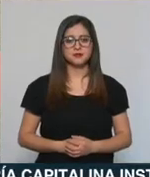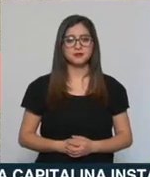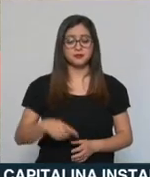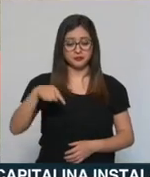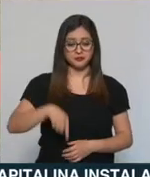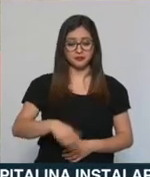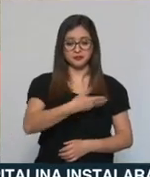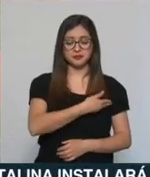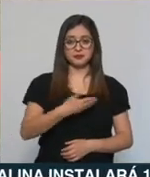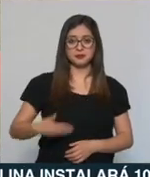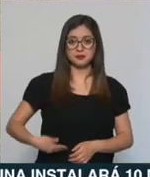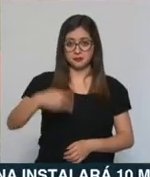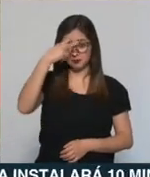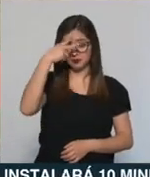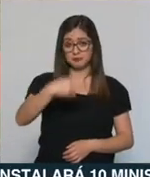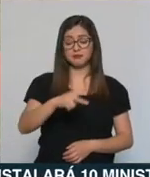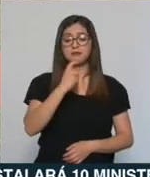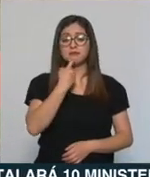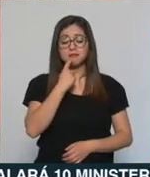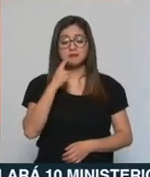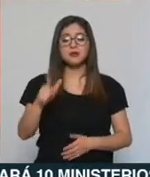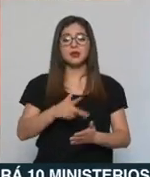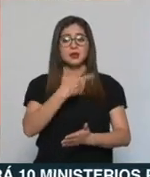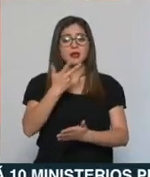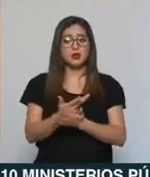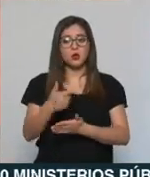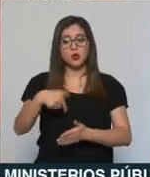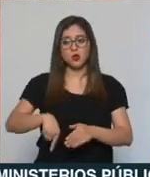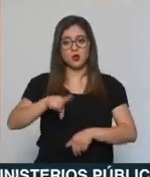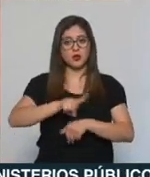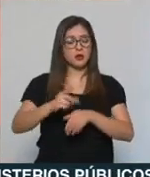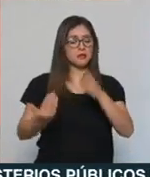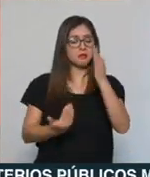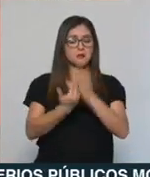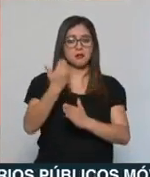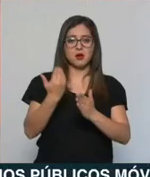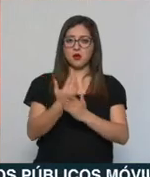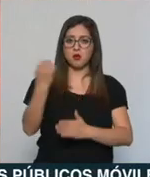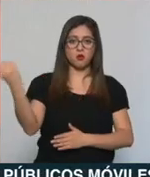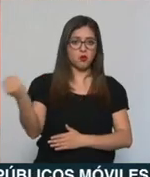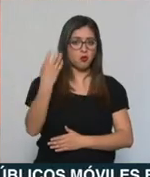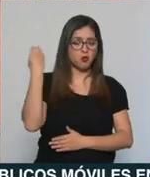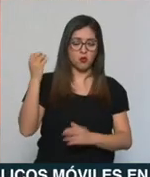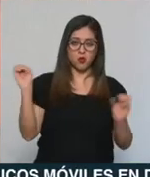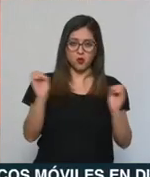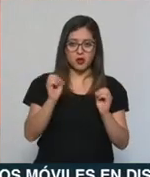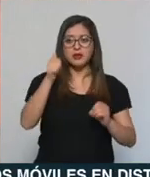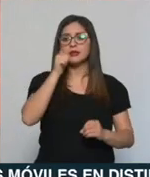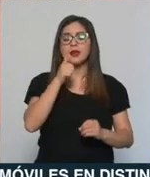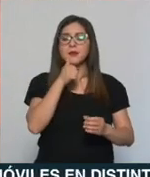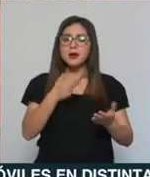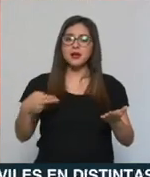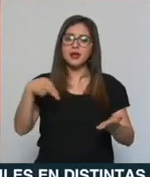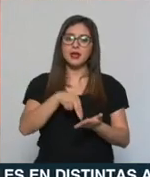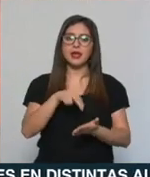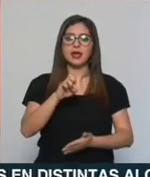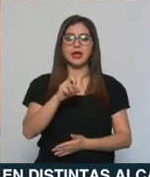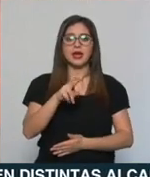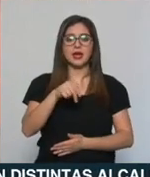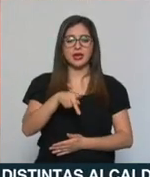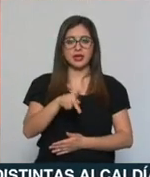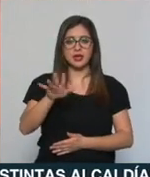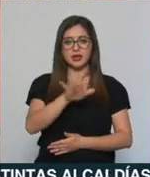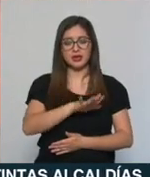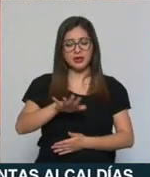Andrés Manuel López Obrador está de descanso, no se realiza la conferencia mañanera, la matutina, donde como cada mañana llega Eric Pinto hasta el Salón Tesorería allá